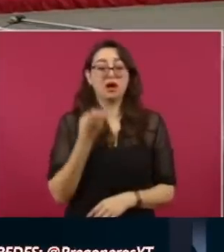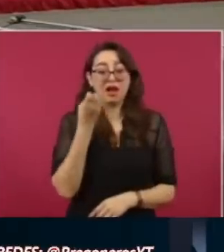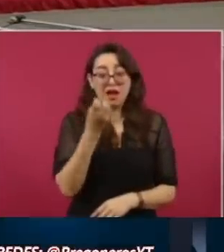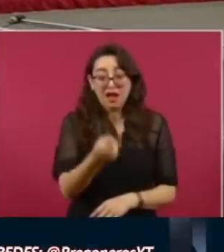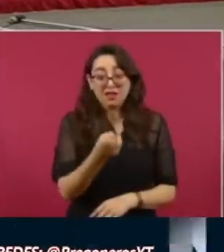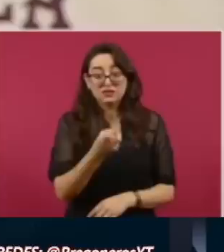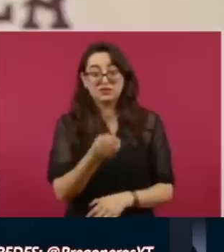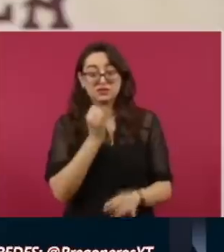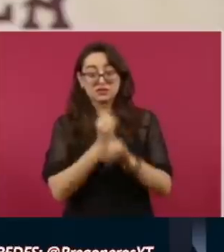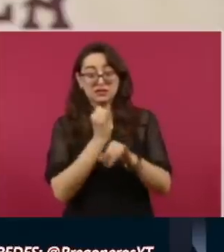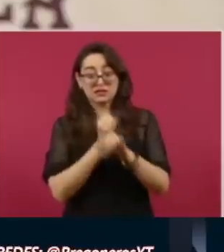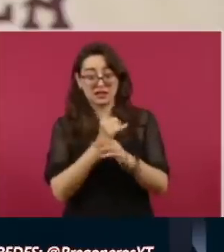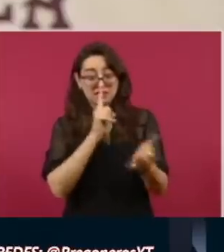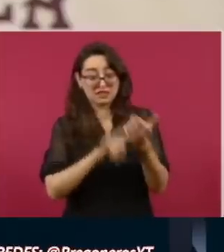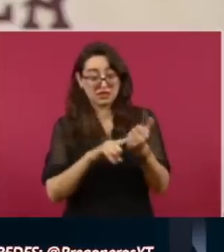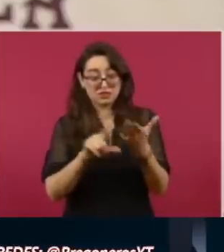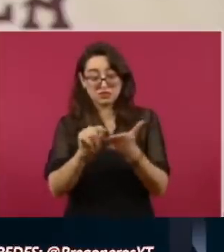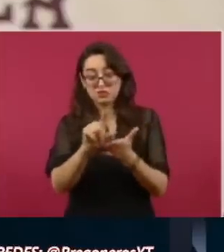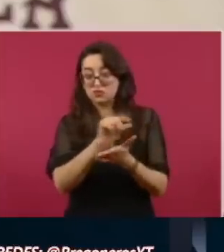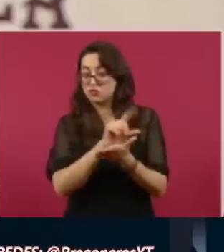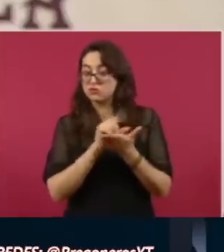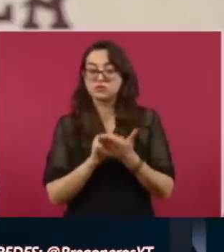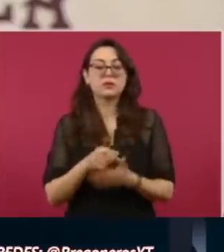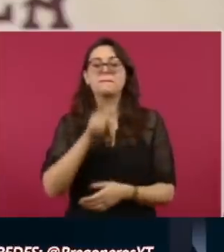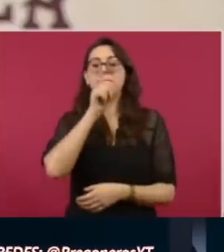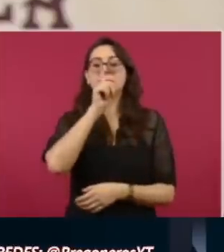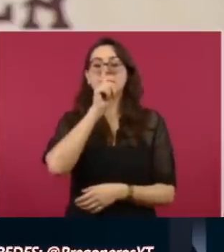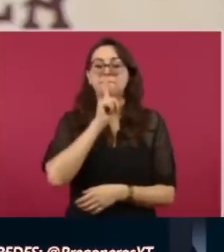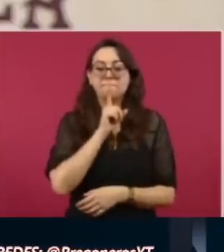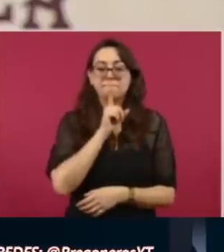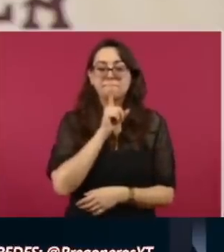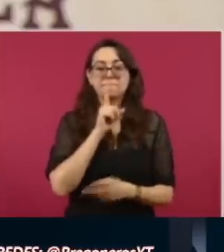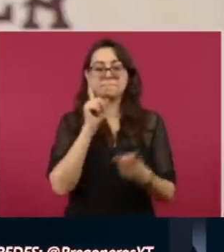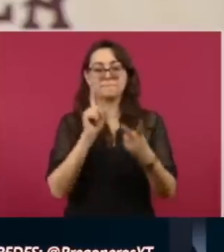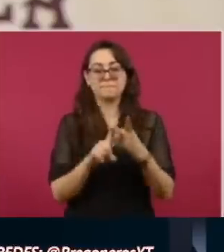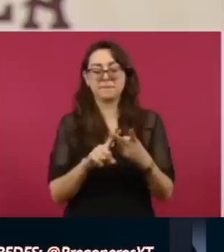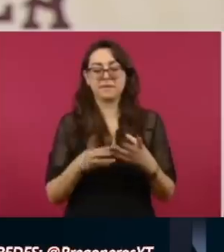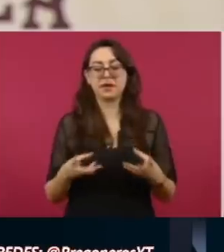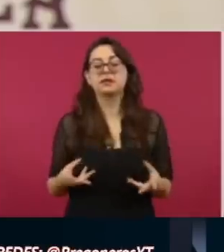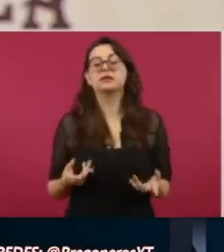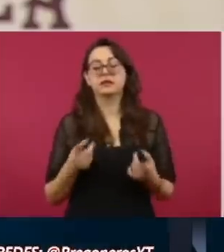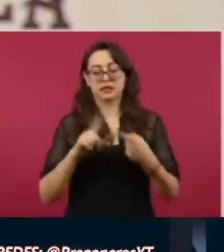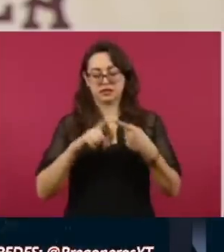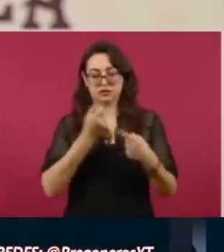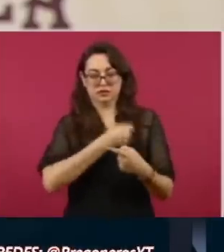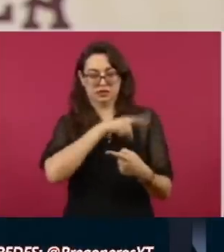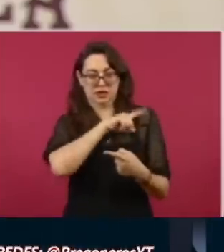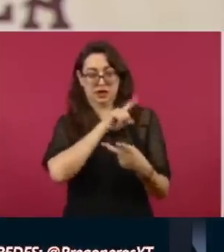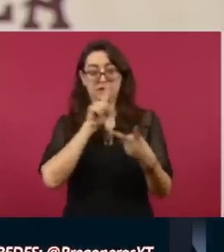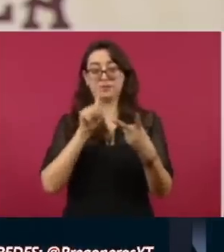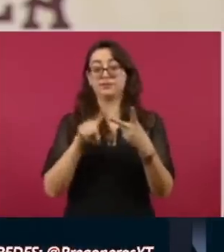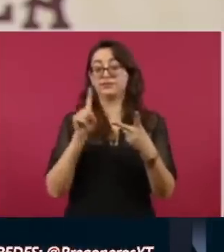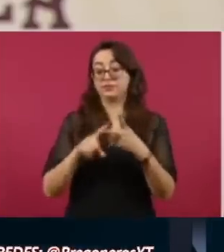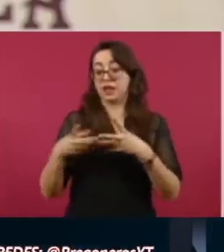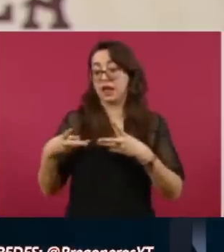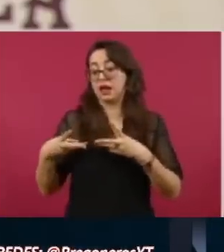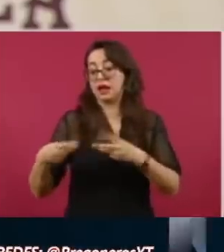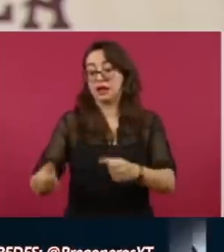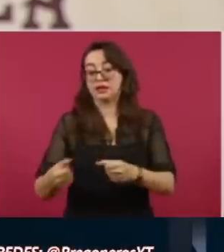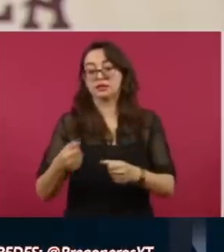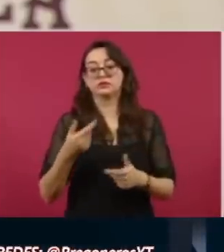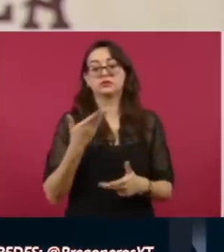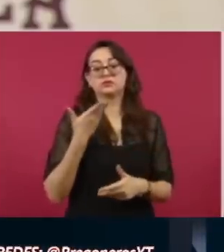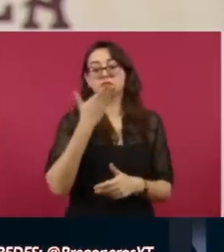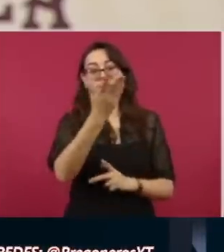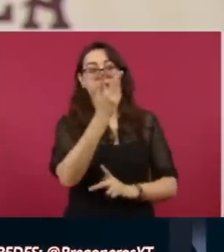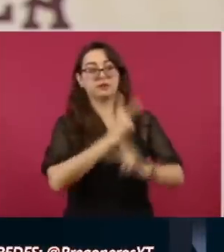un gran alcance también publica sobre gasto público y deuda con datos falseados pero utilizando los logotipos